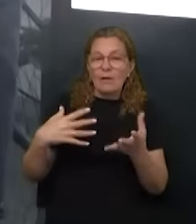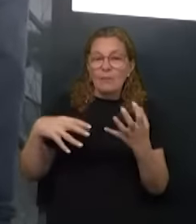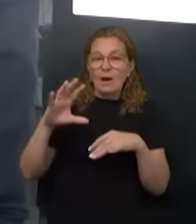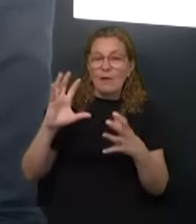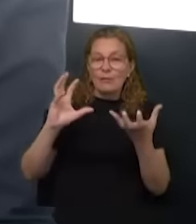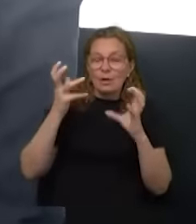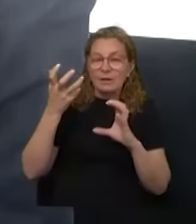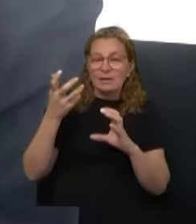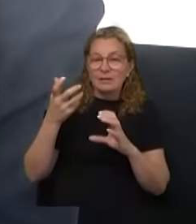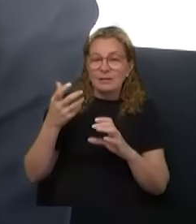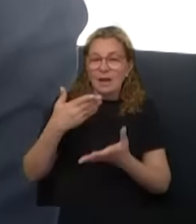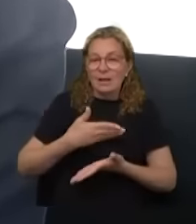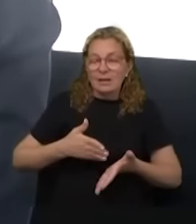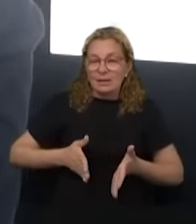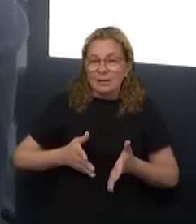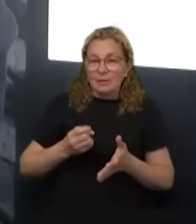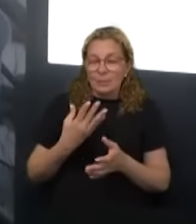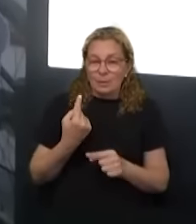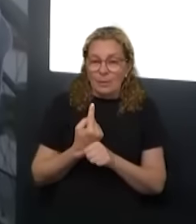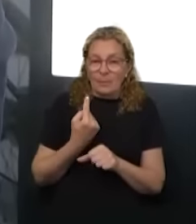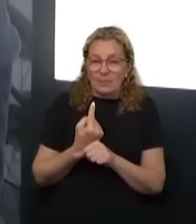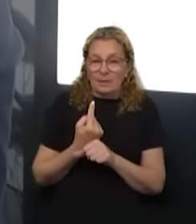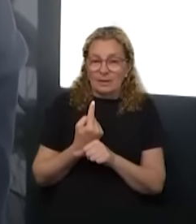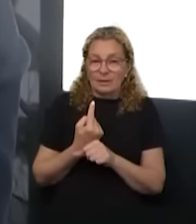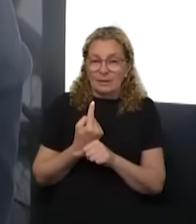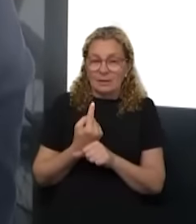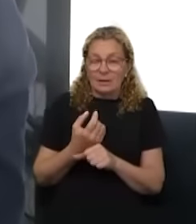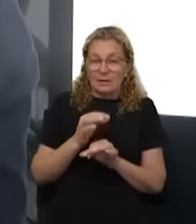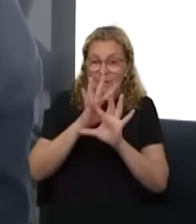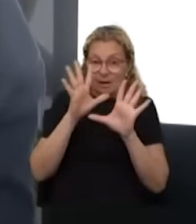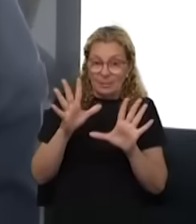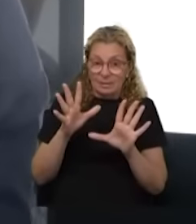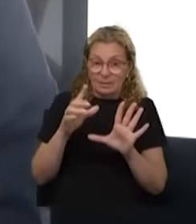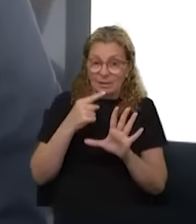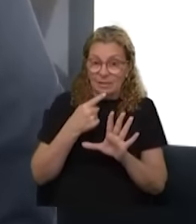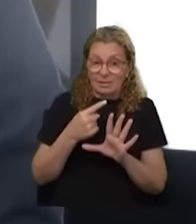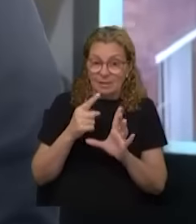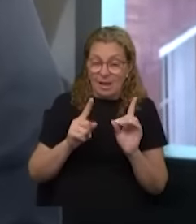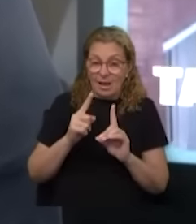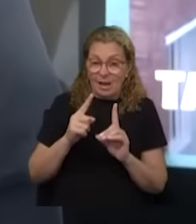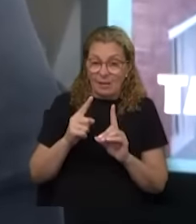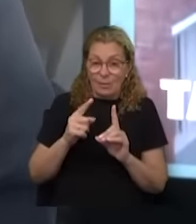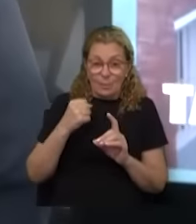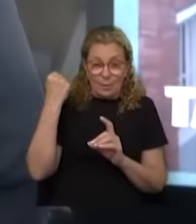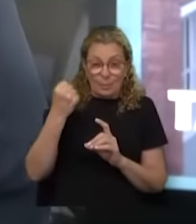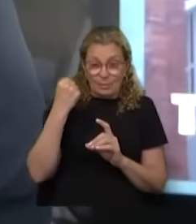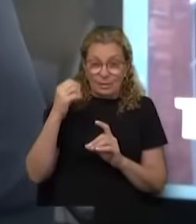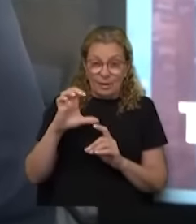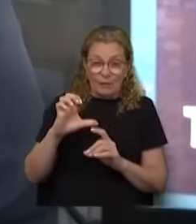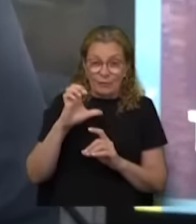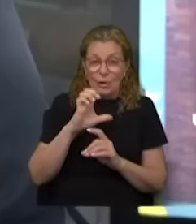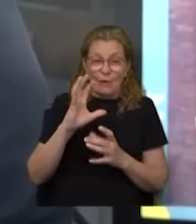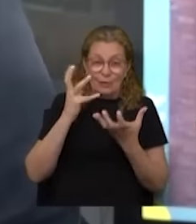en torno a los casos de violencia de género bueno en primer lugar eh claramente hay una negación de un fenómeno que es estructural y que es la violencia de